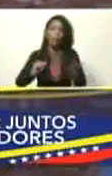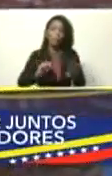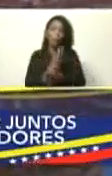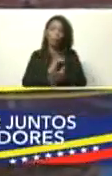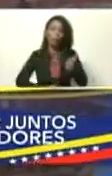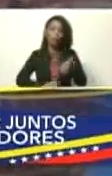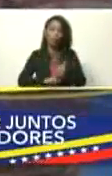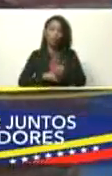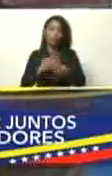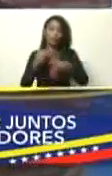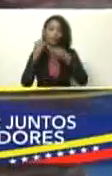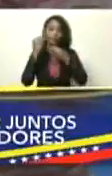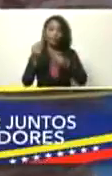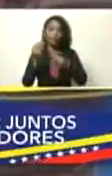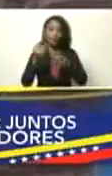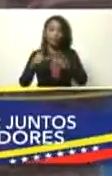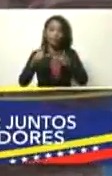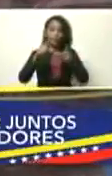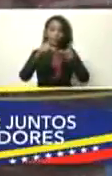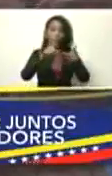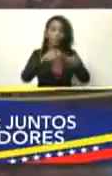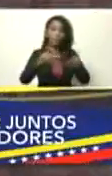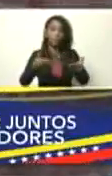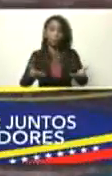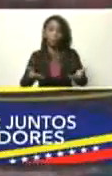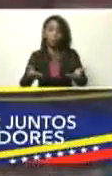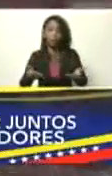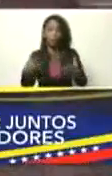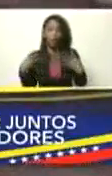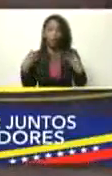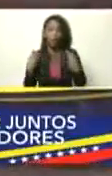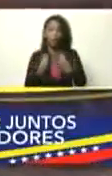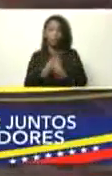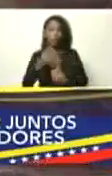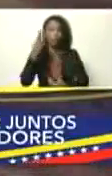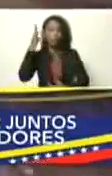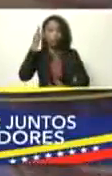Vamos a entregar el certificado a la compañera